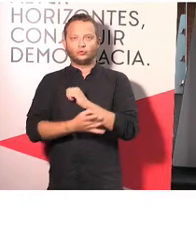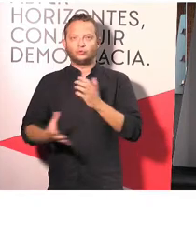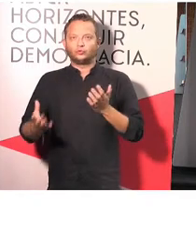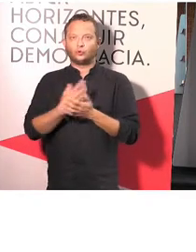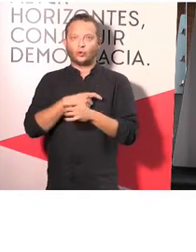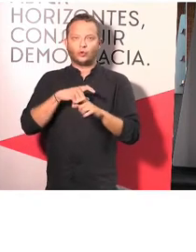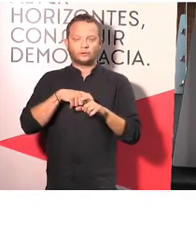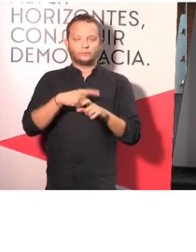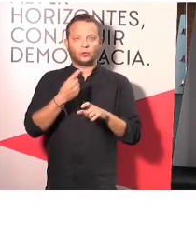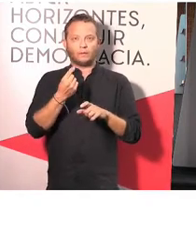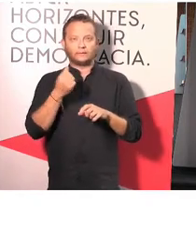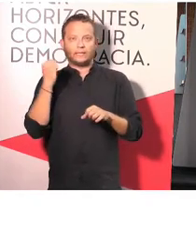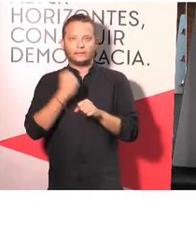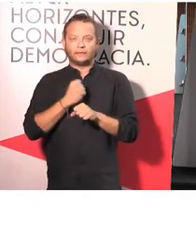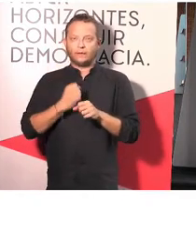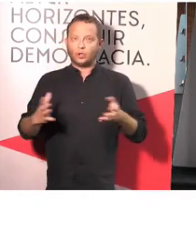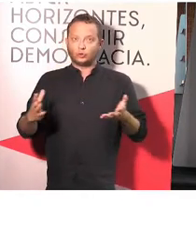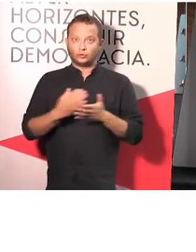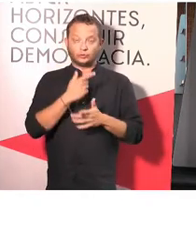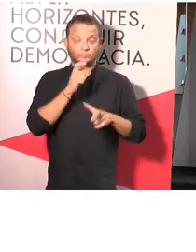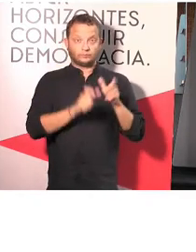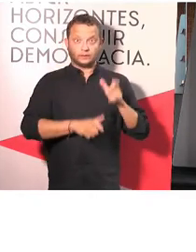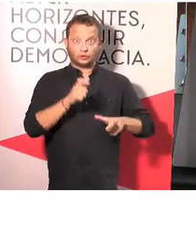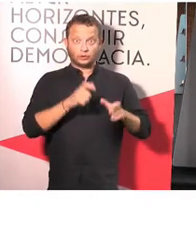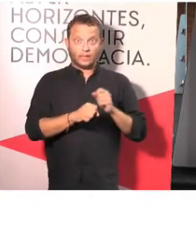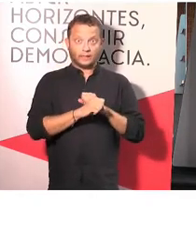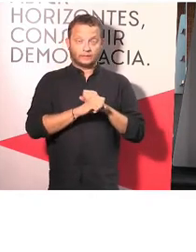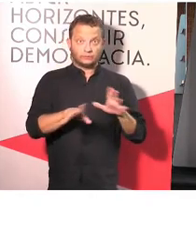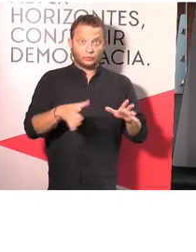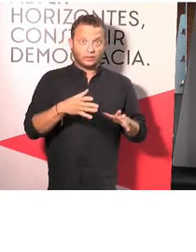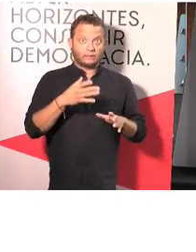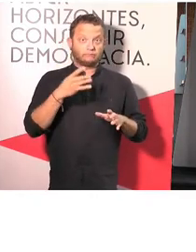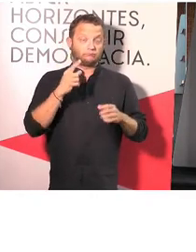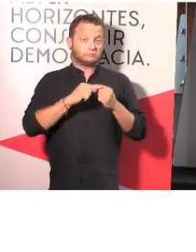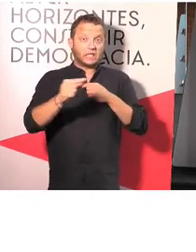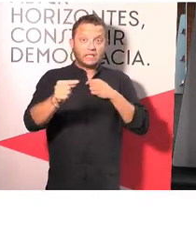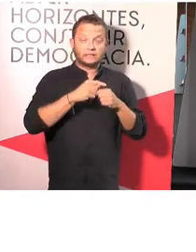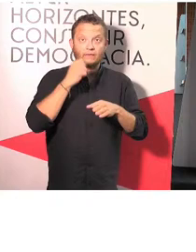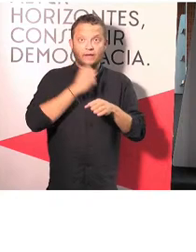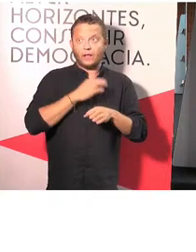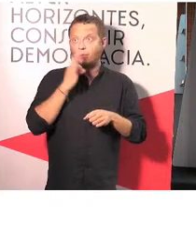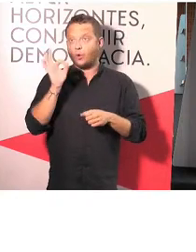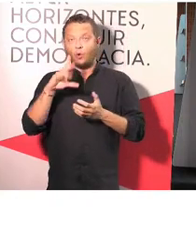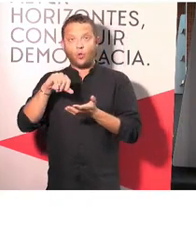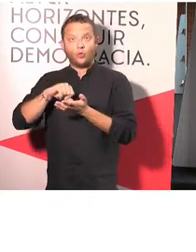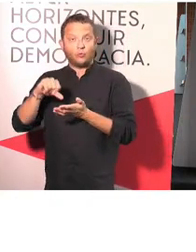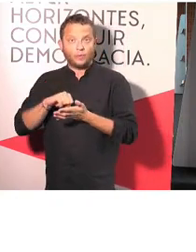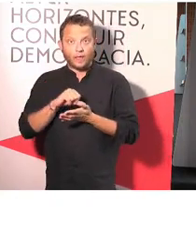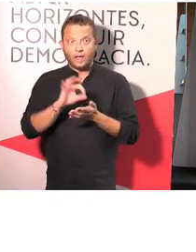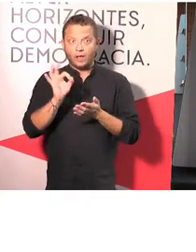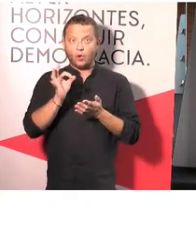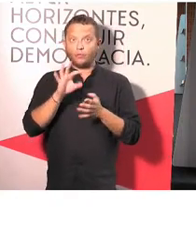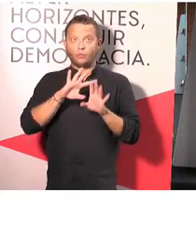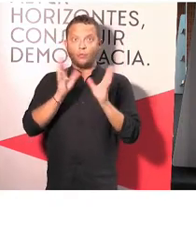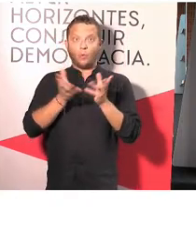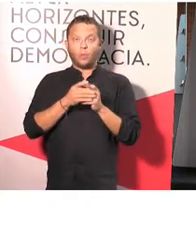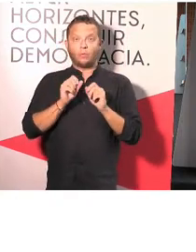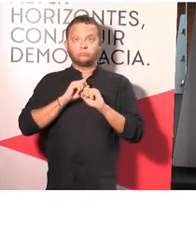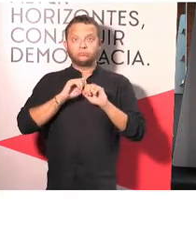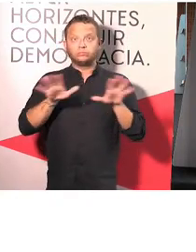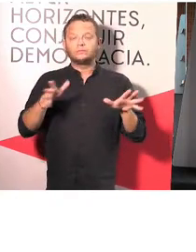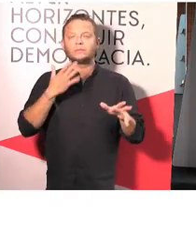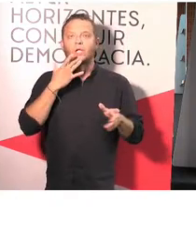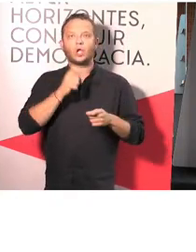tipo de capital y trabajo entre personas que están distribuidas, están teletrabajando, están por la ciudad, están, digamos, dispersas por el mundo y que